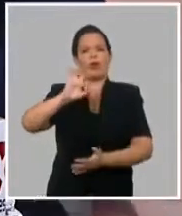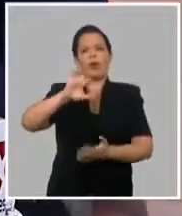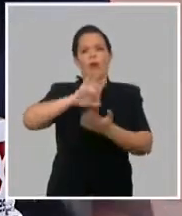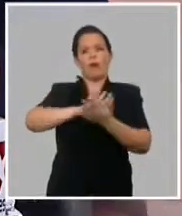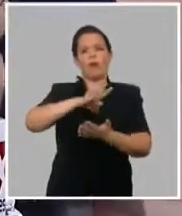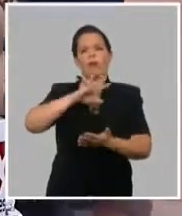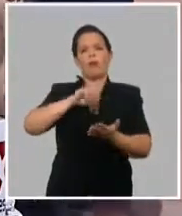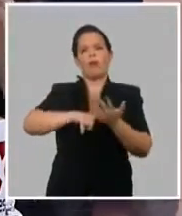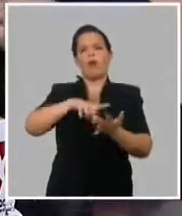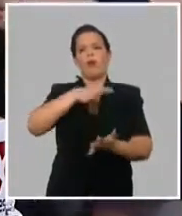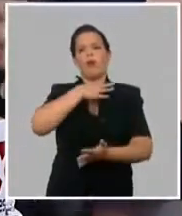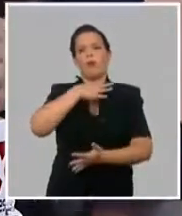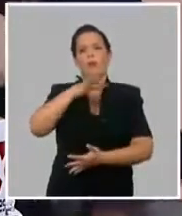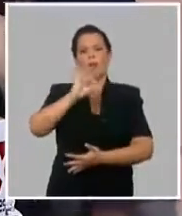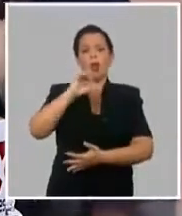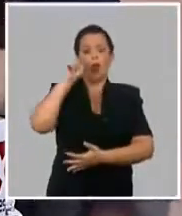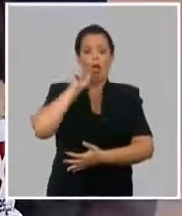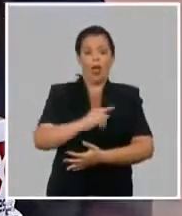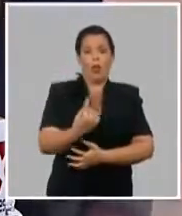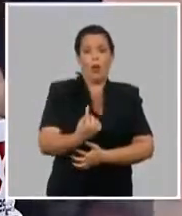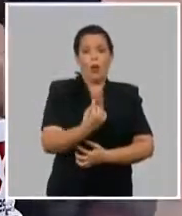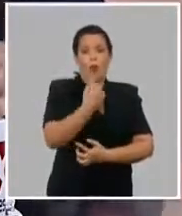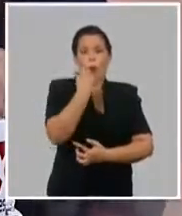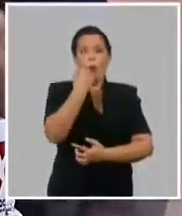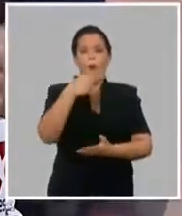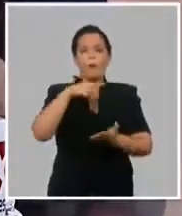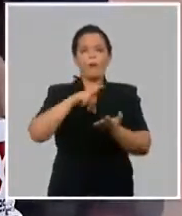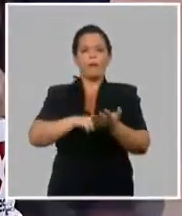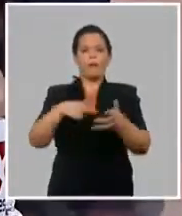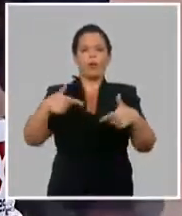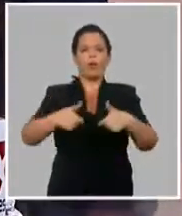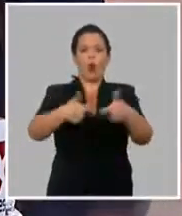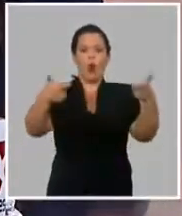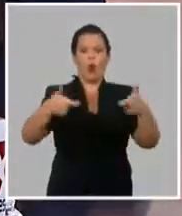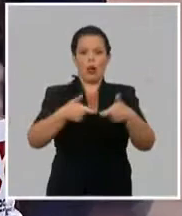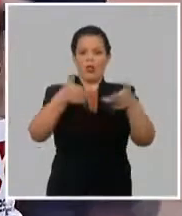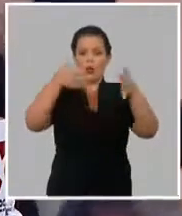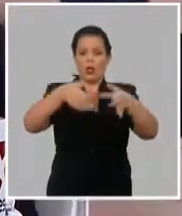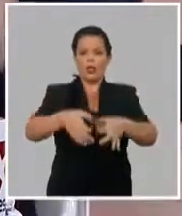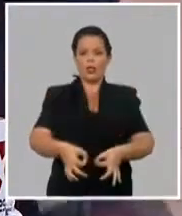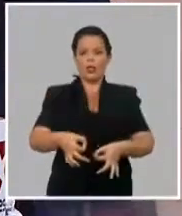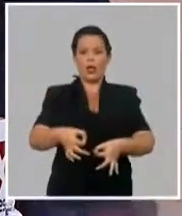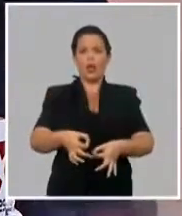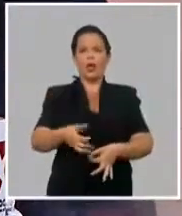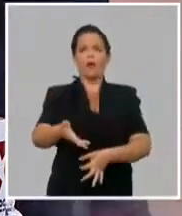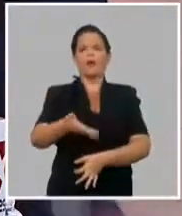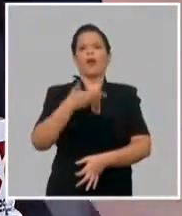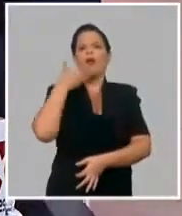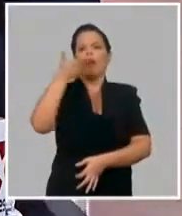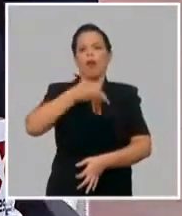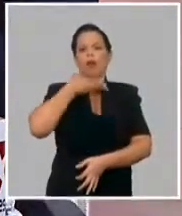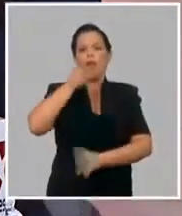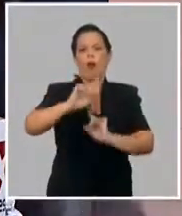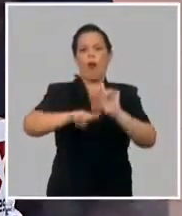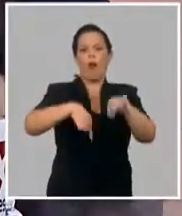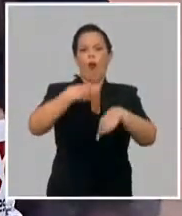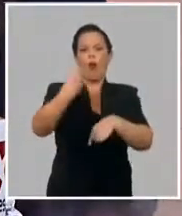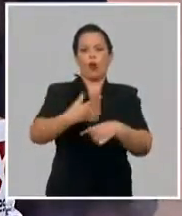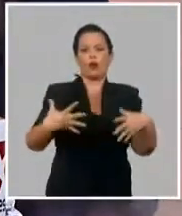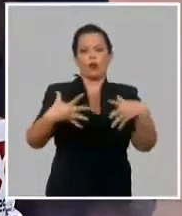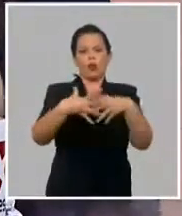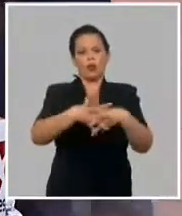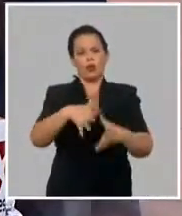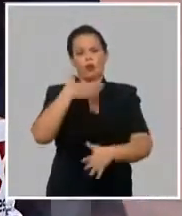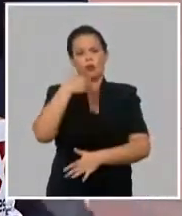de los únicos siete congresistas que se opusieron públicamente a la decisión del restablecimiento de la relación